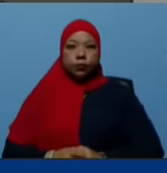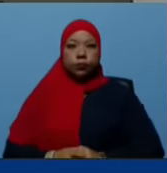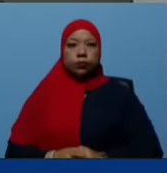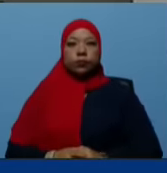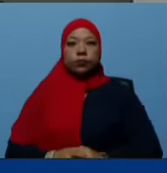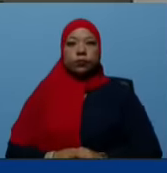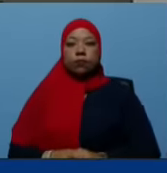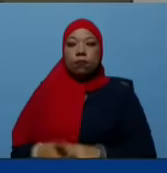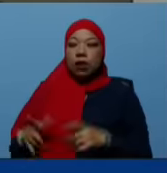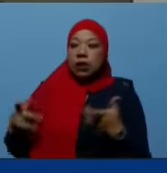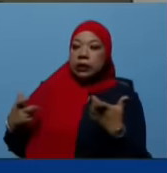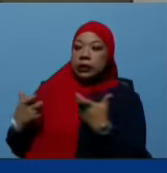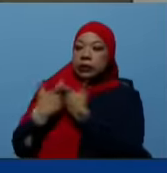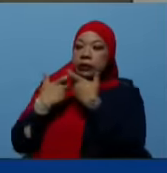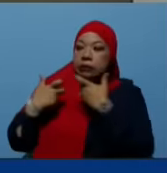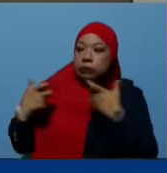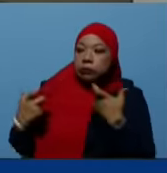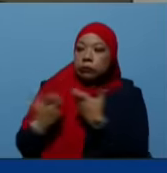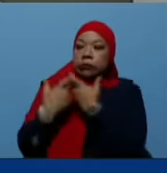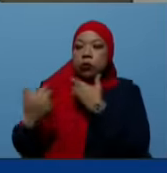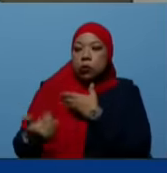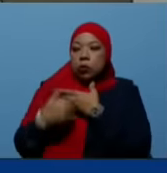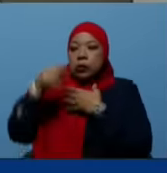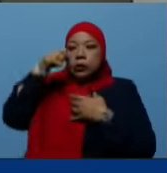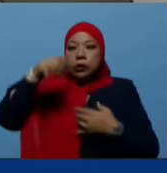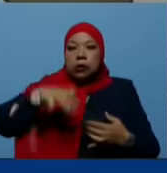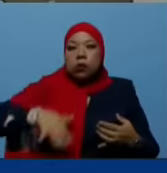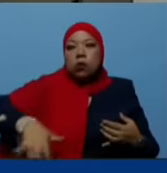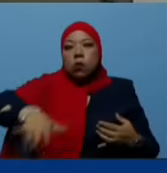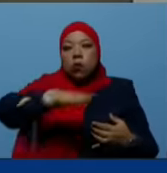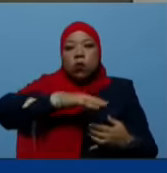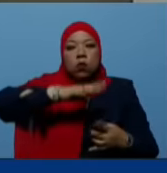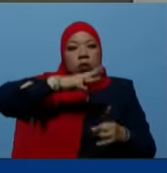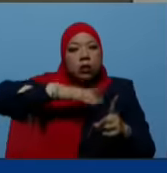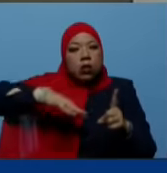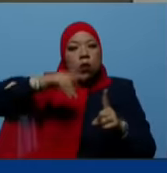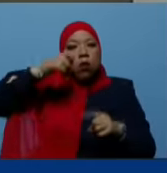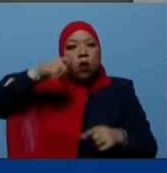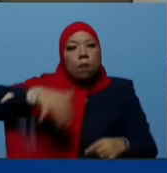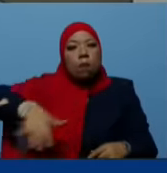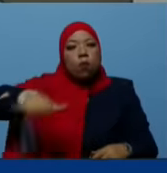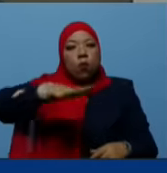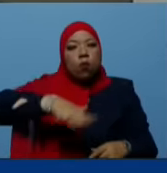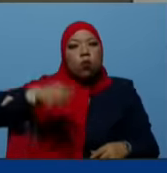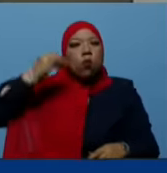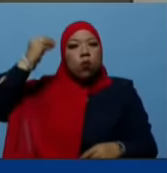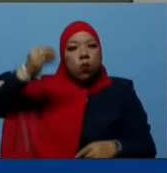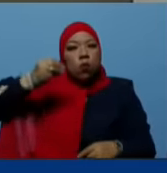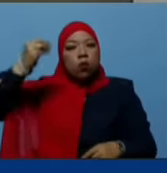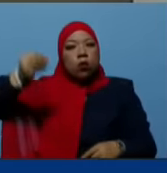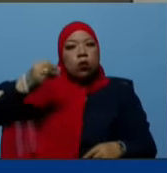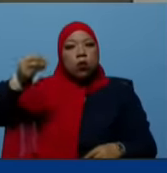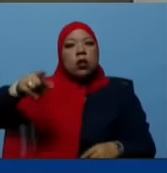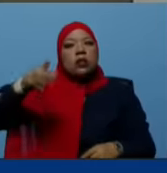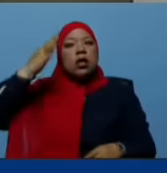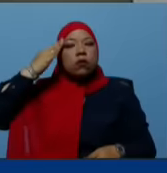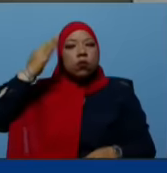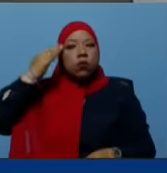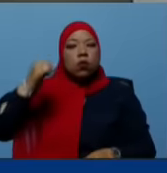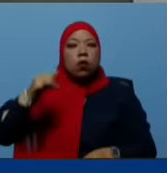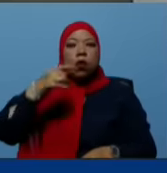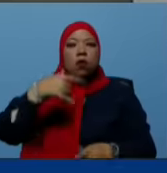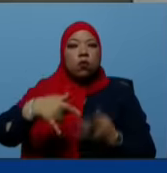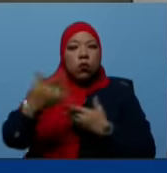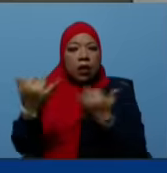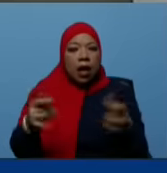Una guerra, pues, contra el país, una guerra contra el pueblo, subestimando a nuestro pueblo, creyendo que ellos tenían el favor